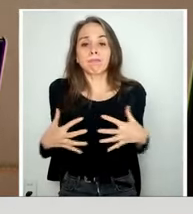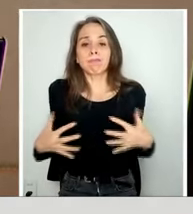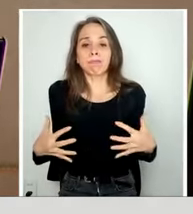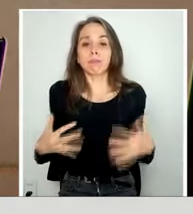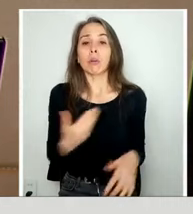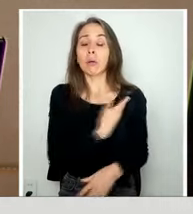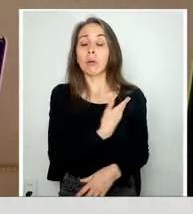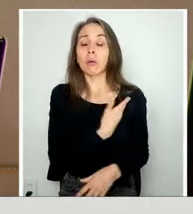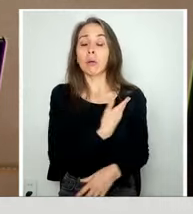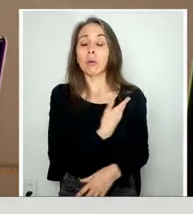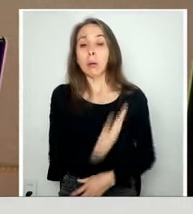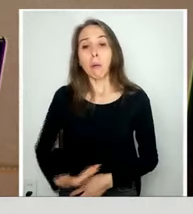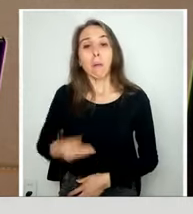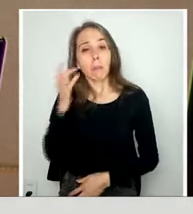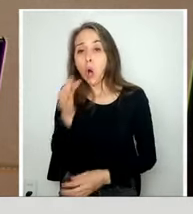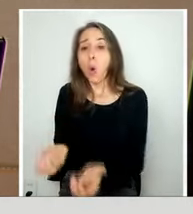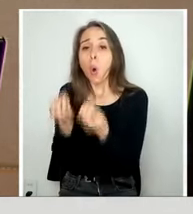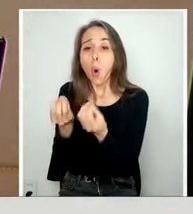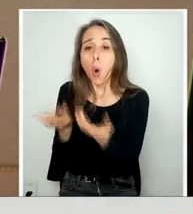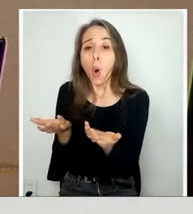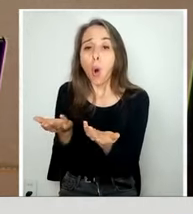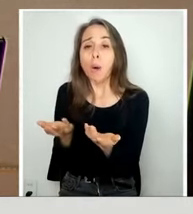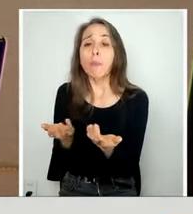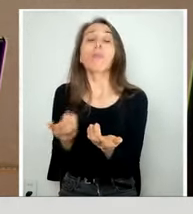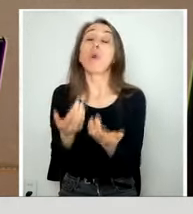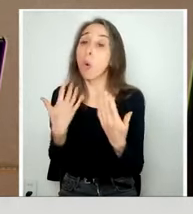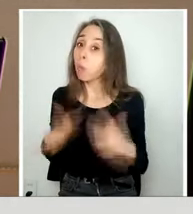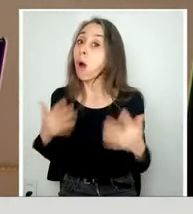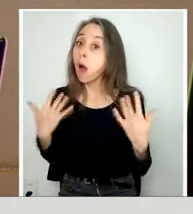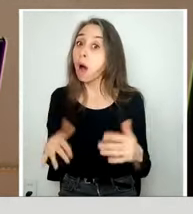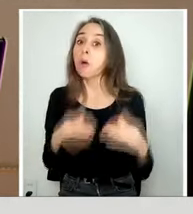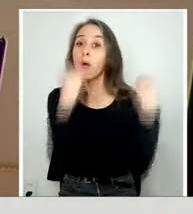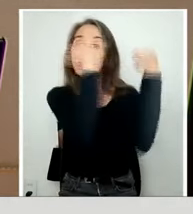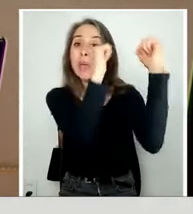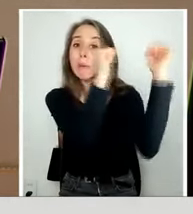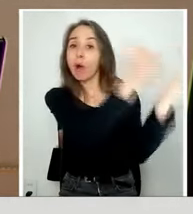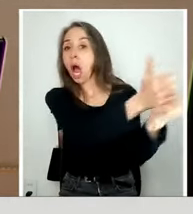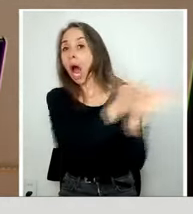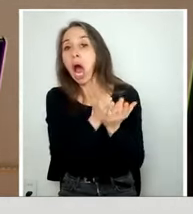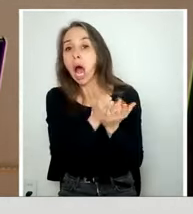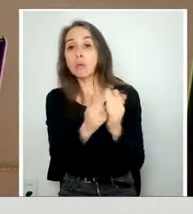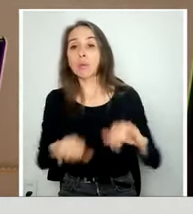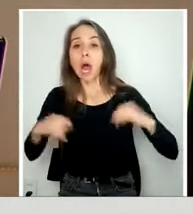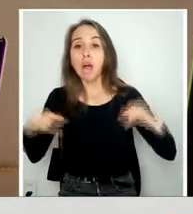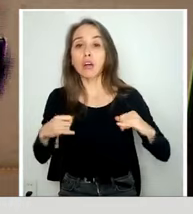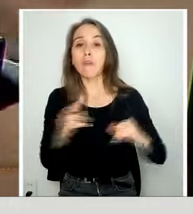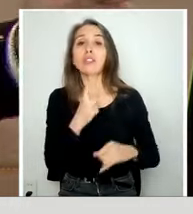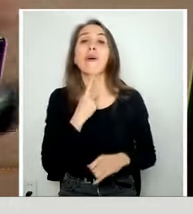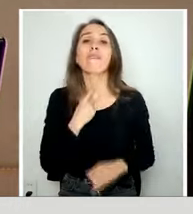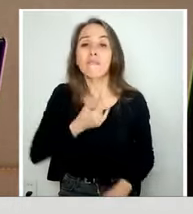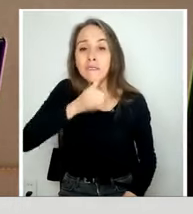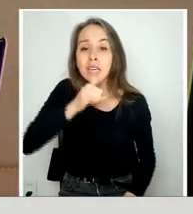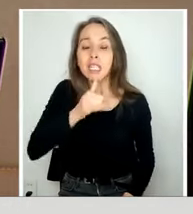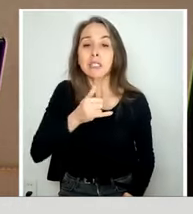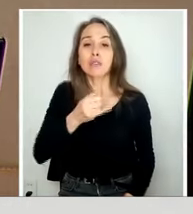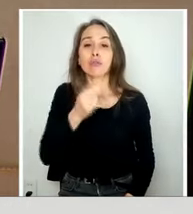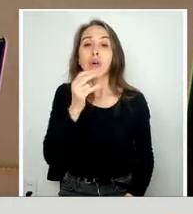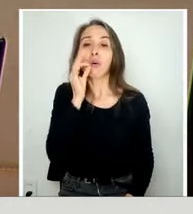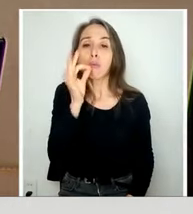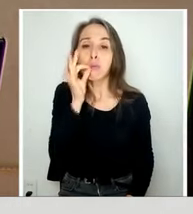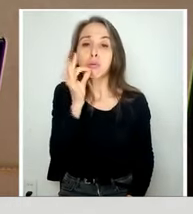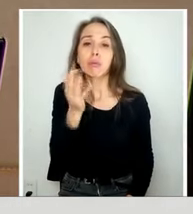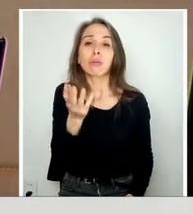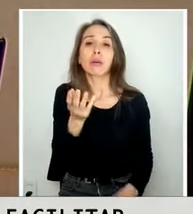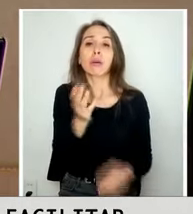Cómo cómo sirve el deporte para sacar a los jóvenes de los vicios del consumo de alcohol consumo de drogas